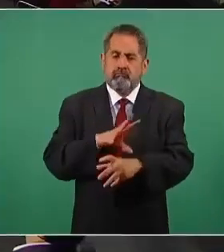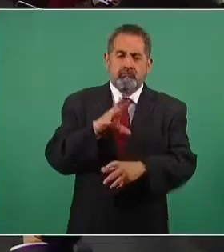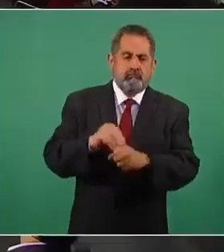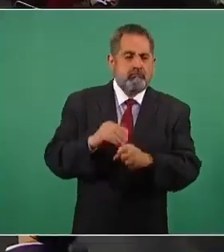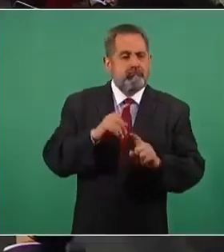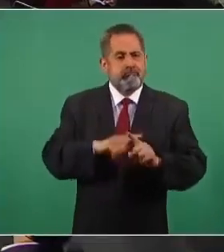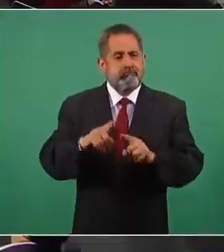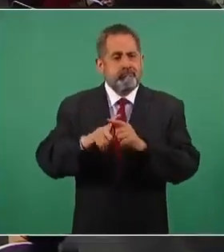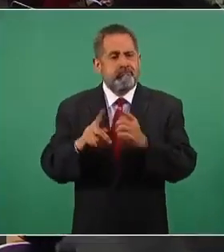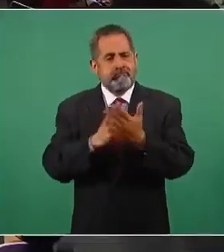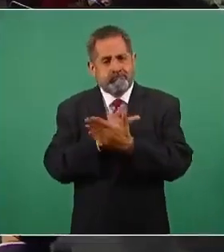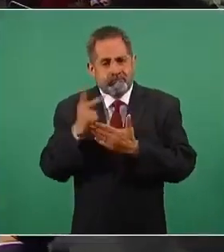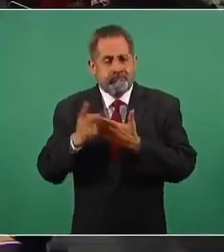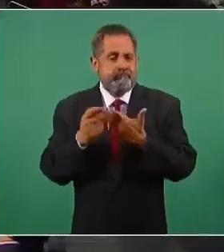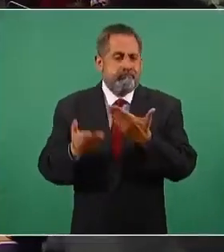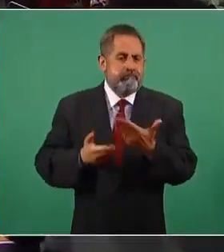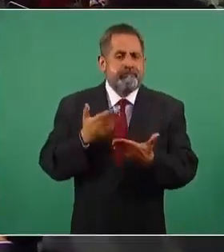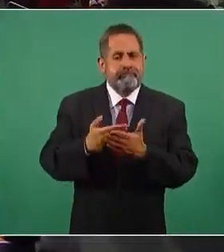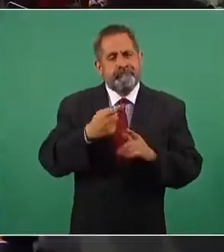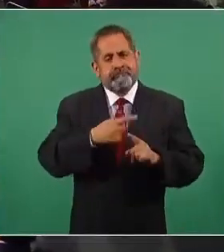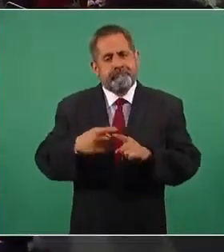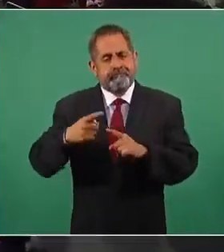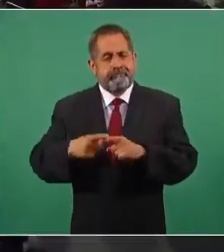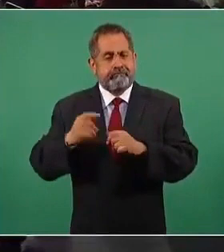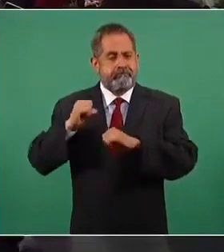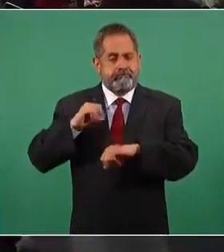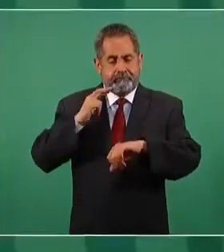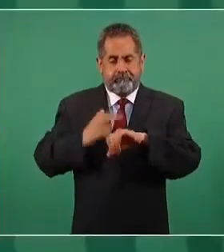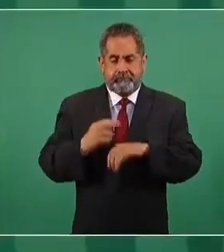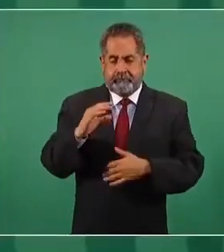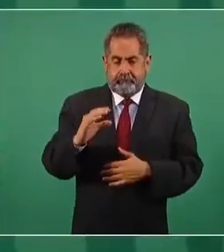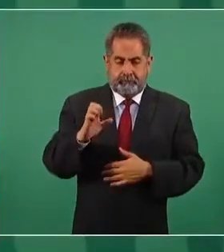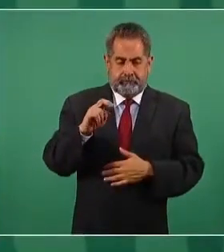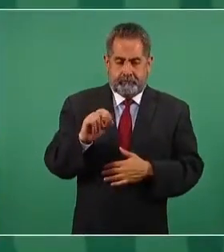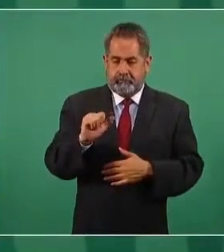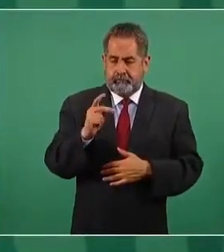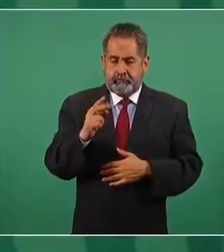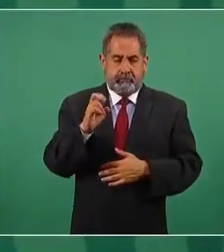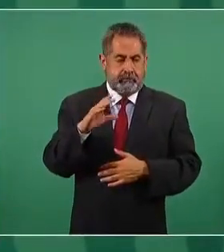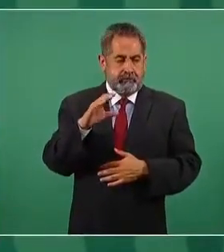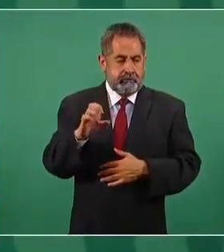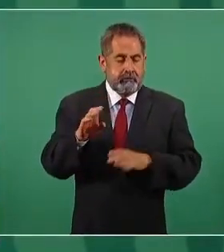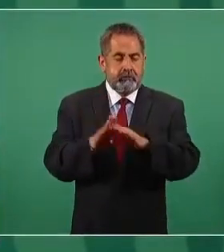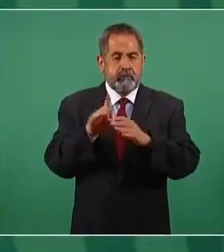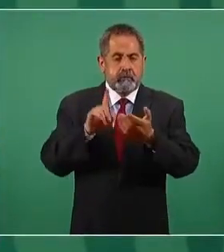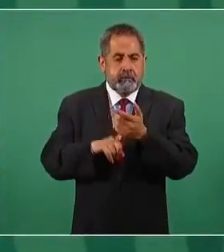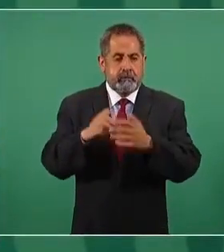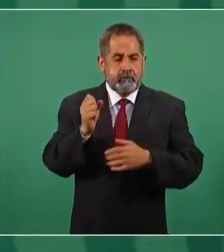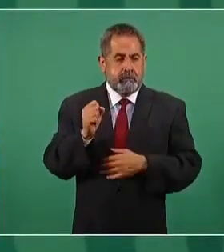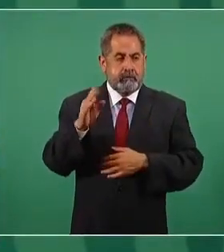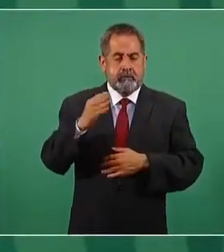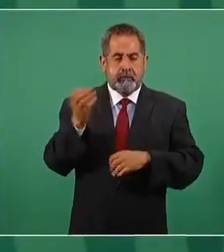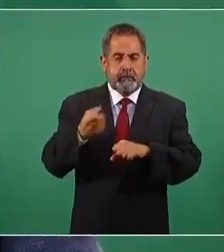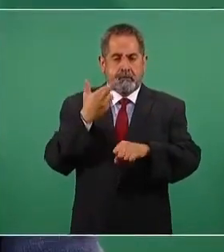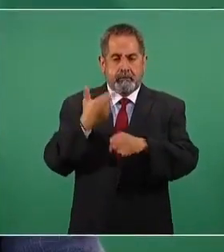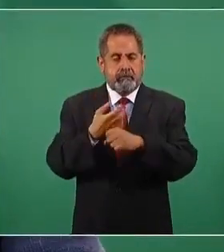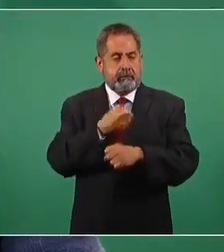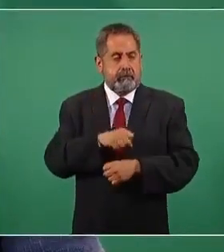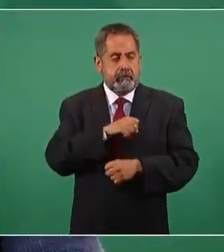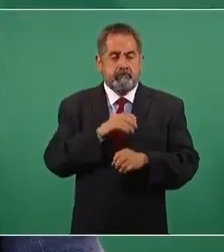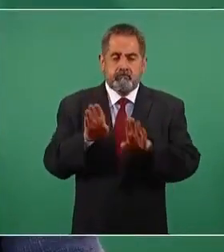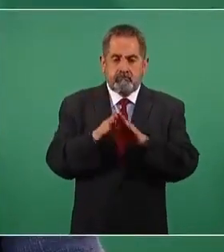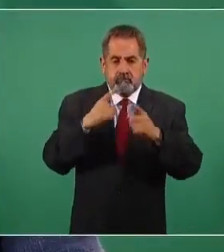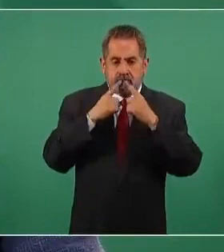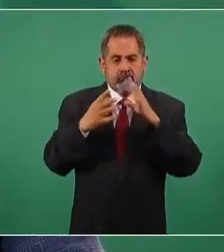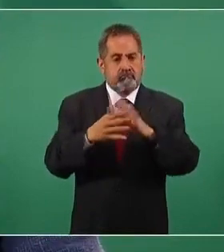de varios programas que conduce Senaprece, esta parte importante de la Subsecretaría de Salud, en